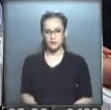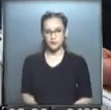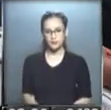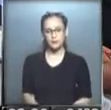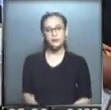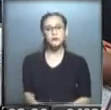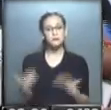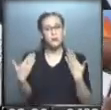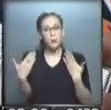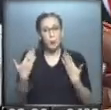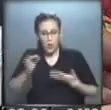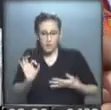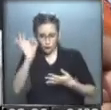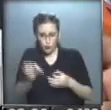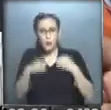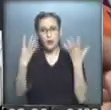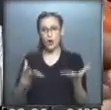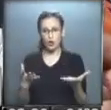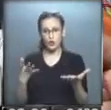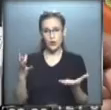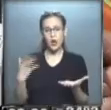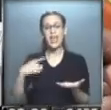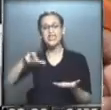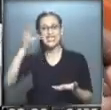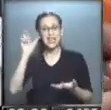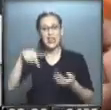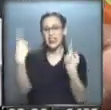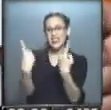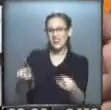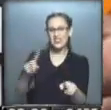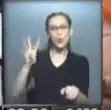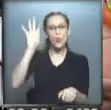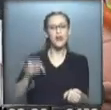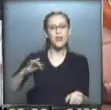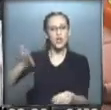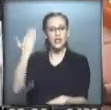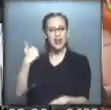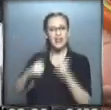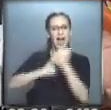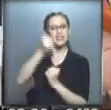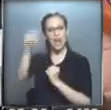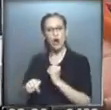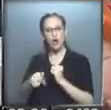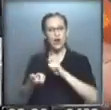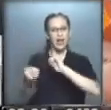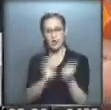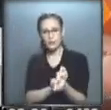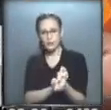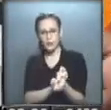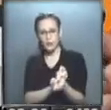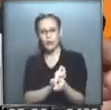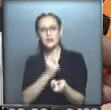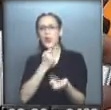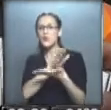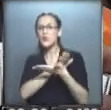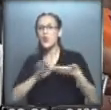poder construir un proyecto de futuro. El país es un país distinto al de hace 40 años, es un país que también tiene nuevas generaciones y toda esa gente está